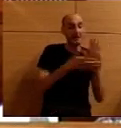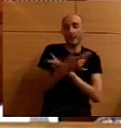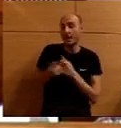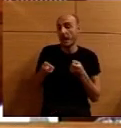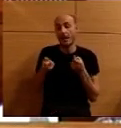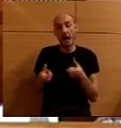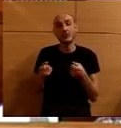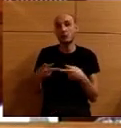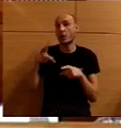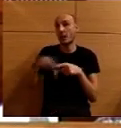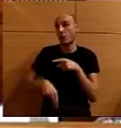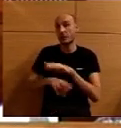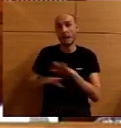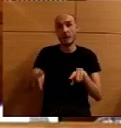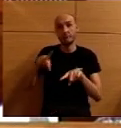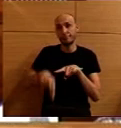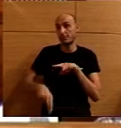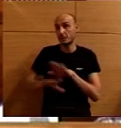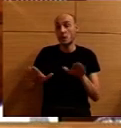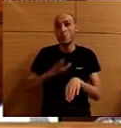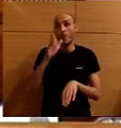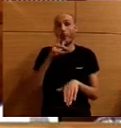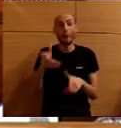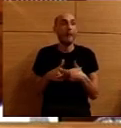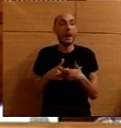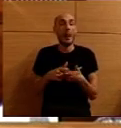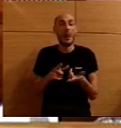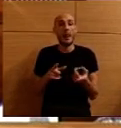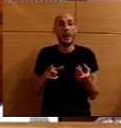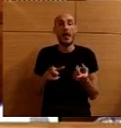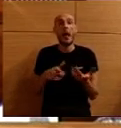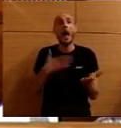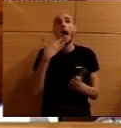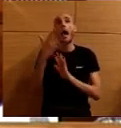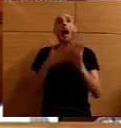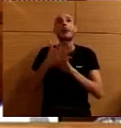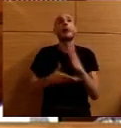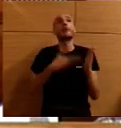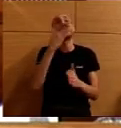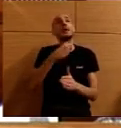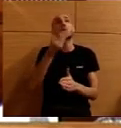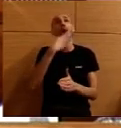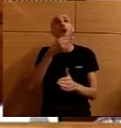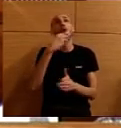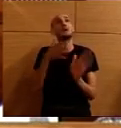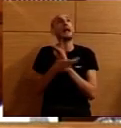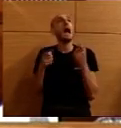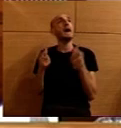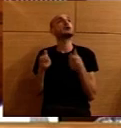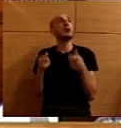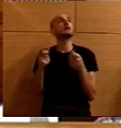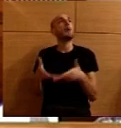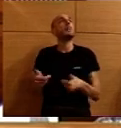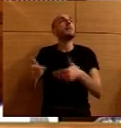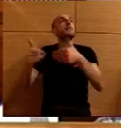cost. Però si sols venim a fer demagògia i a gastar i no sabem d'on ingressar, va ser realment